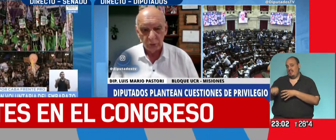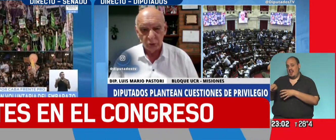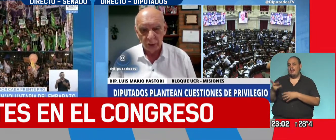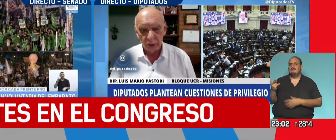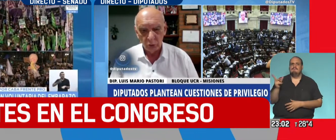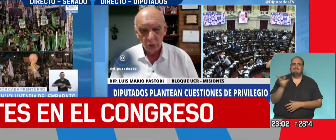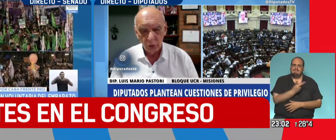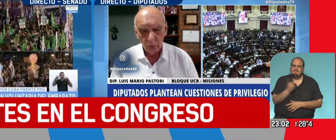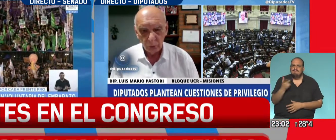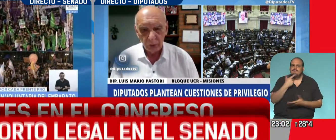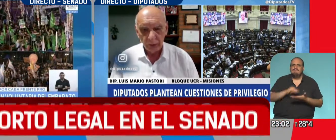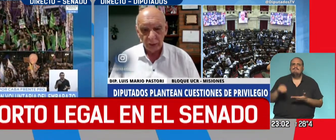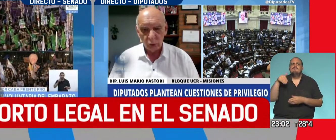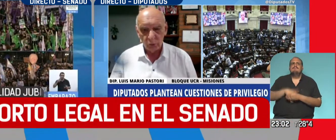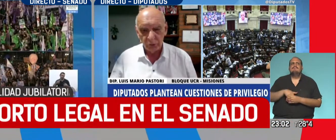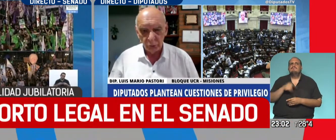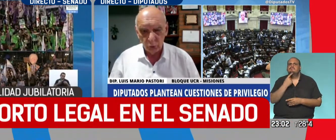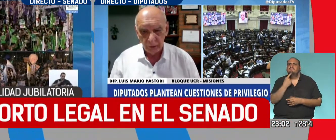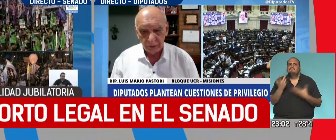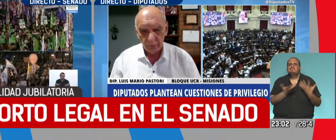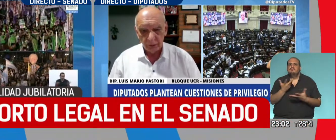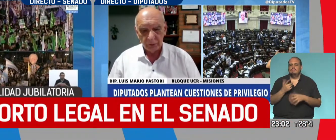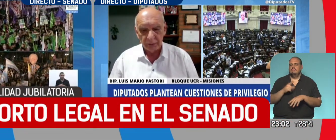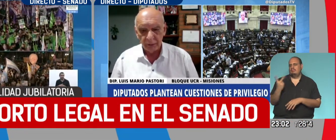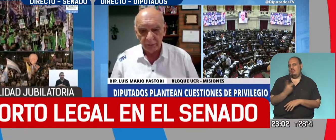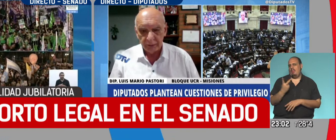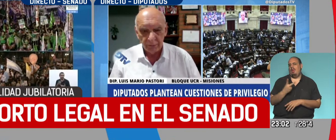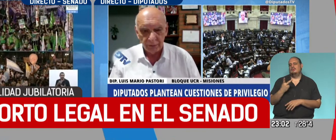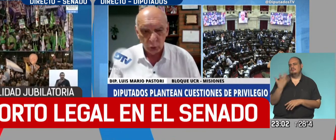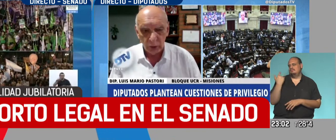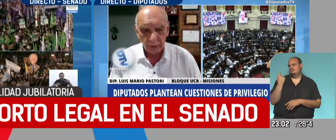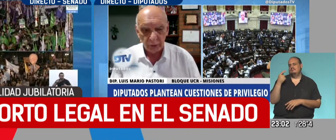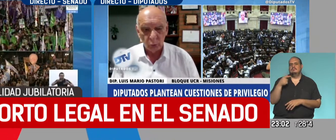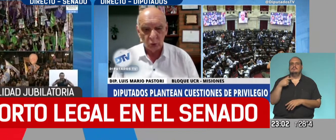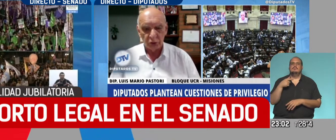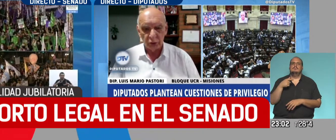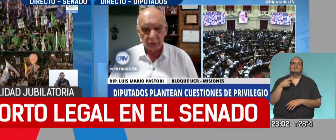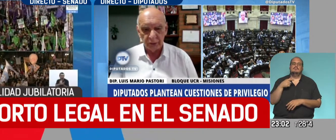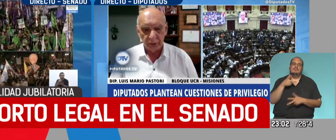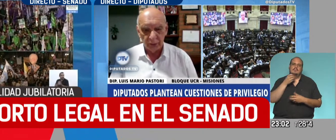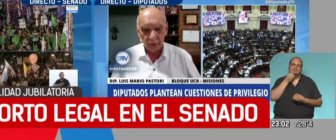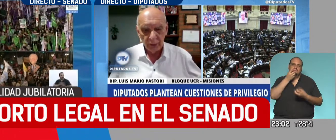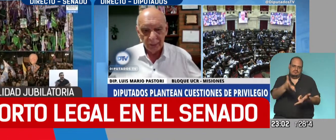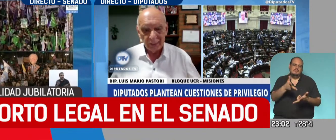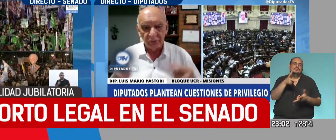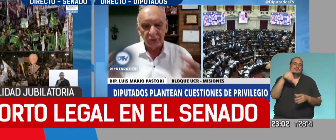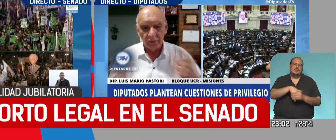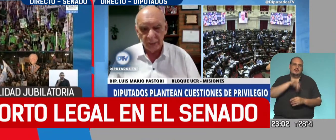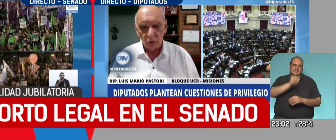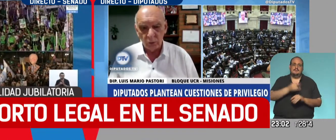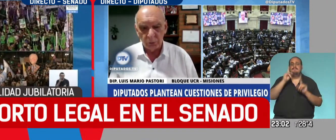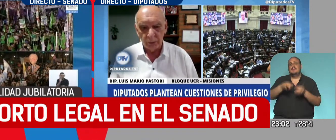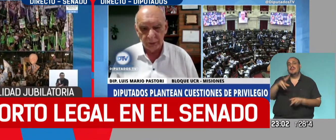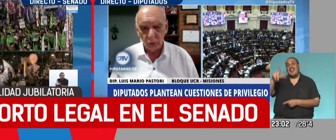que se dudaba el voto y las dos hace algunos minutos se han definido a favor. Lo mismo Sergio Levi, del Frente de